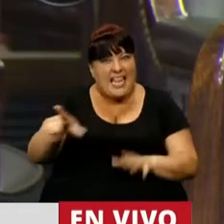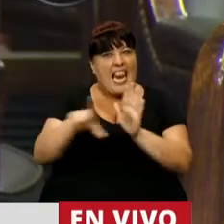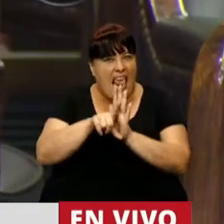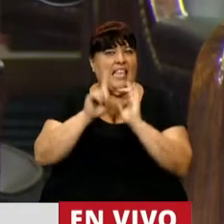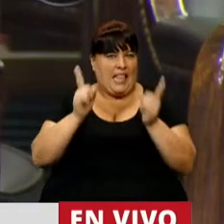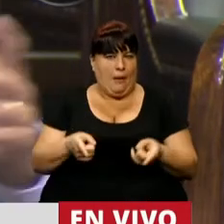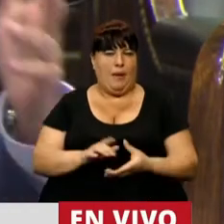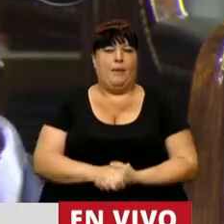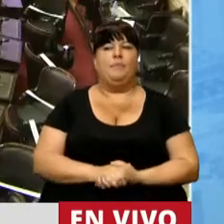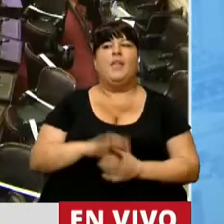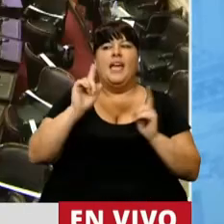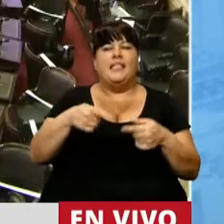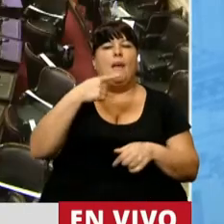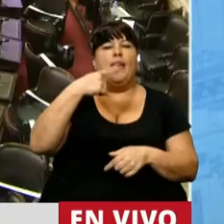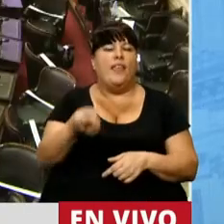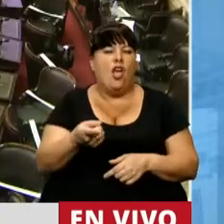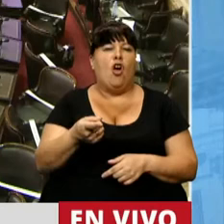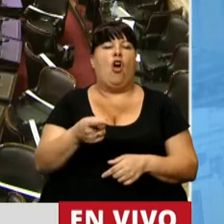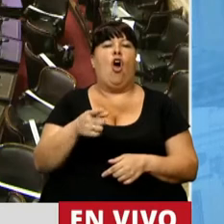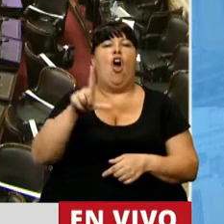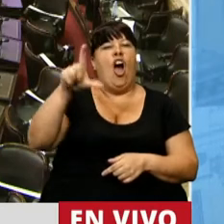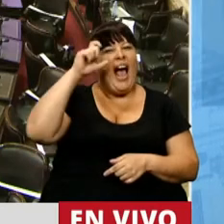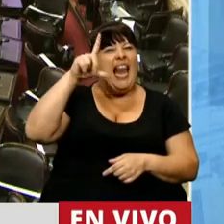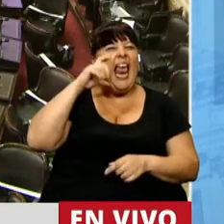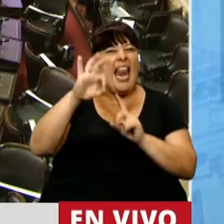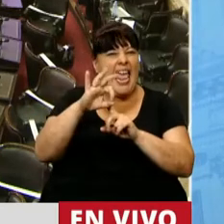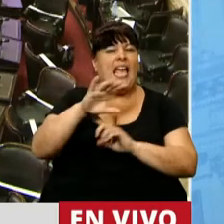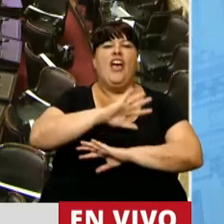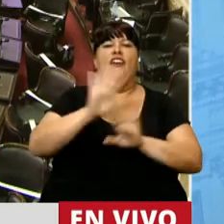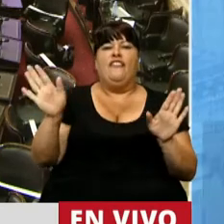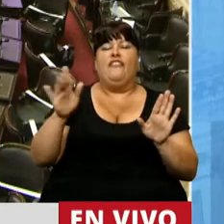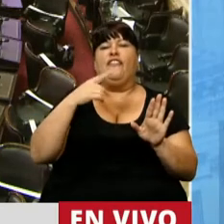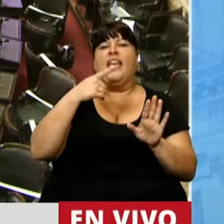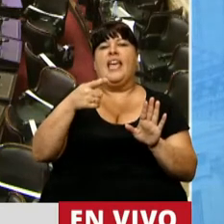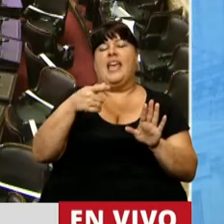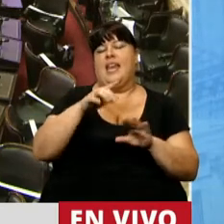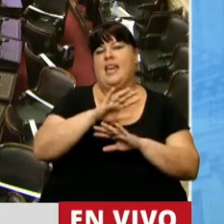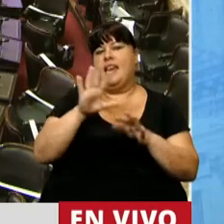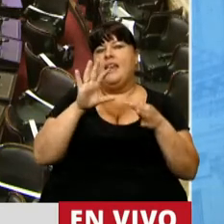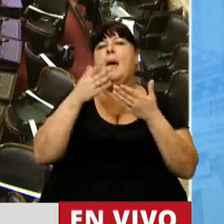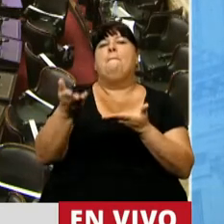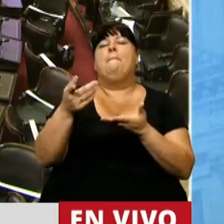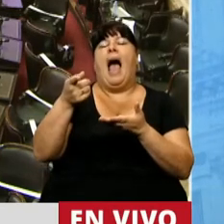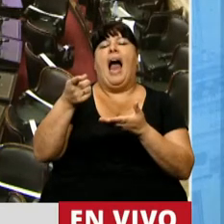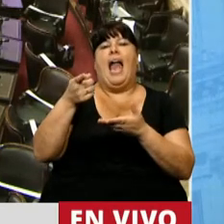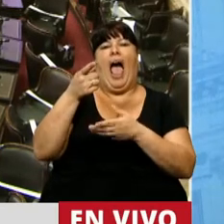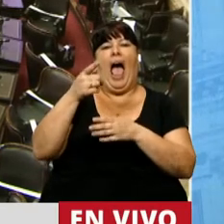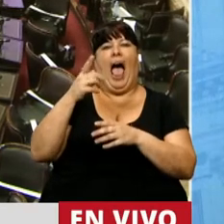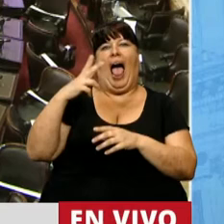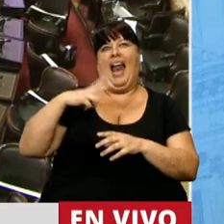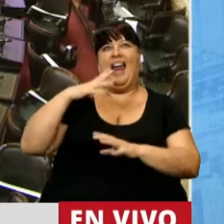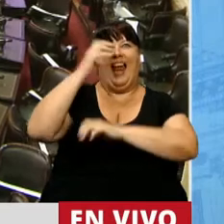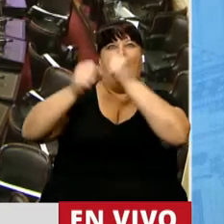ley. Decía también que las LELIC iban a dejar supuestamente a estar al servicio de la